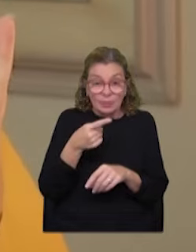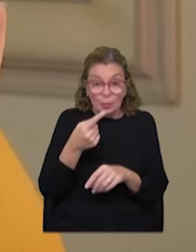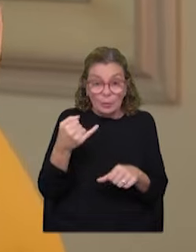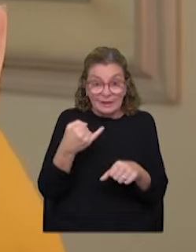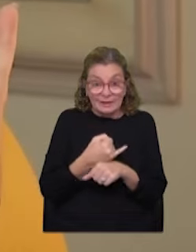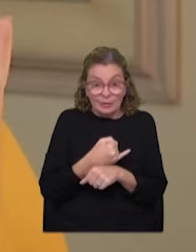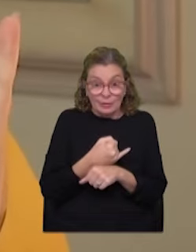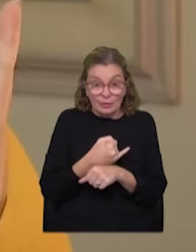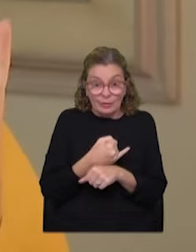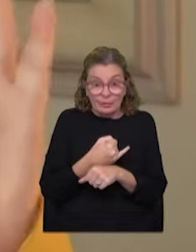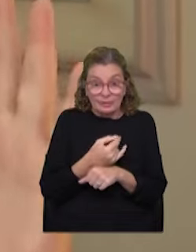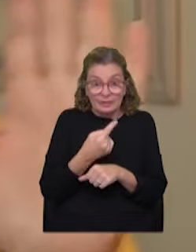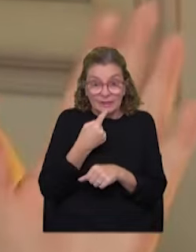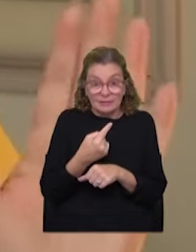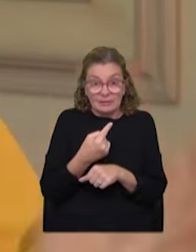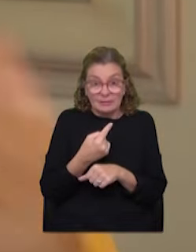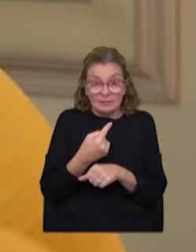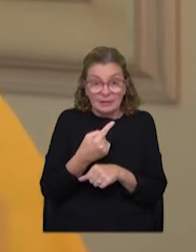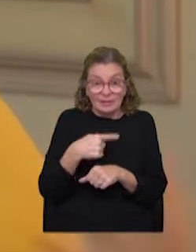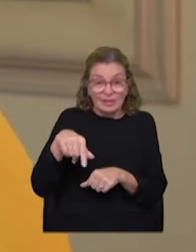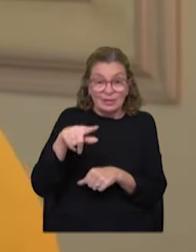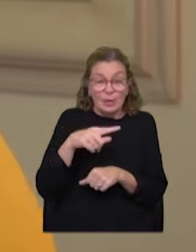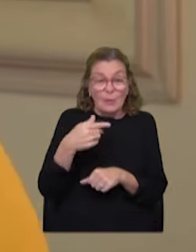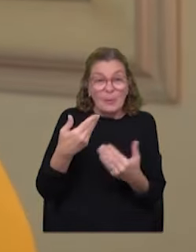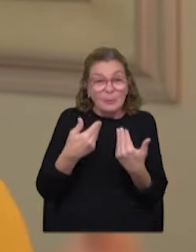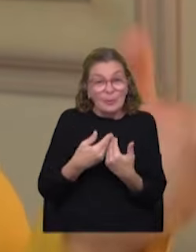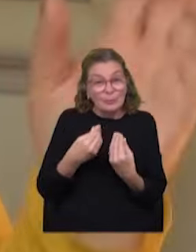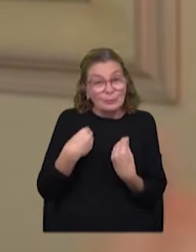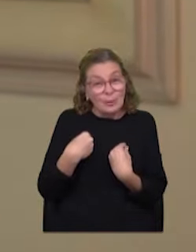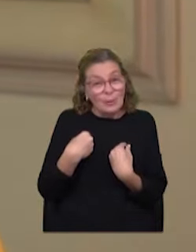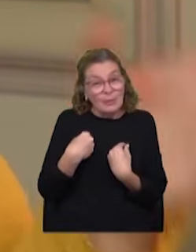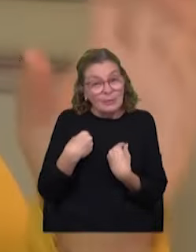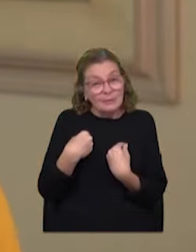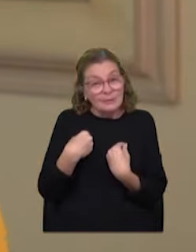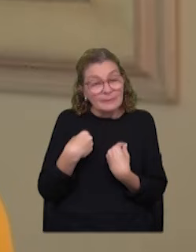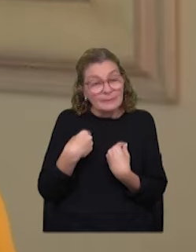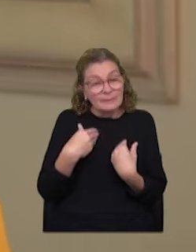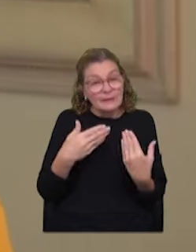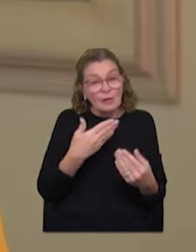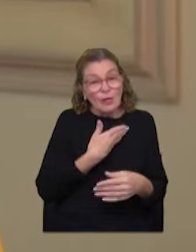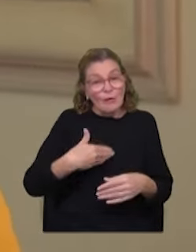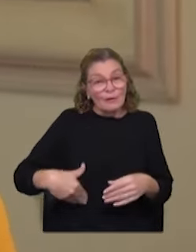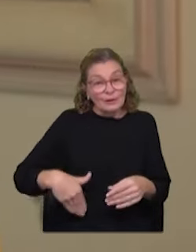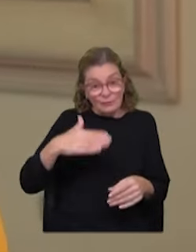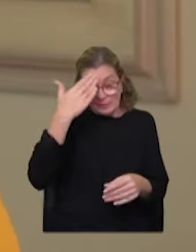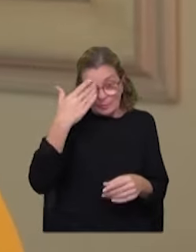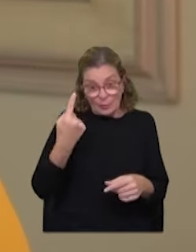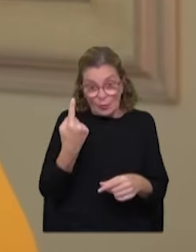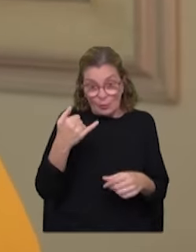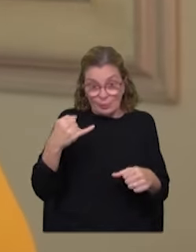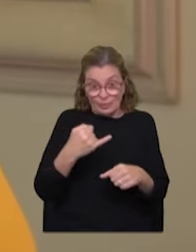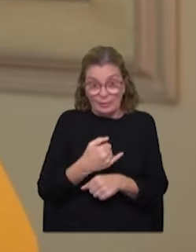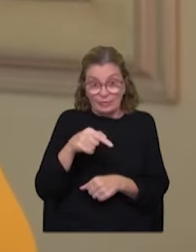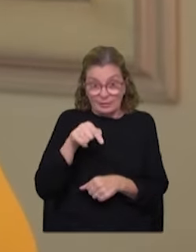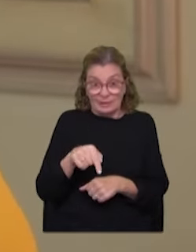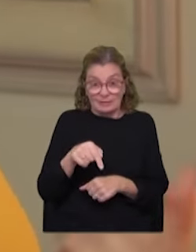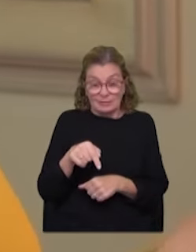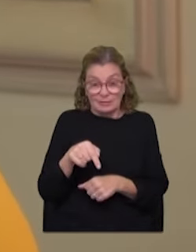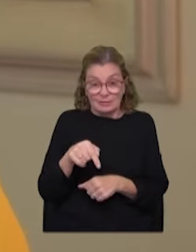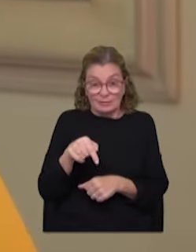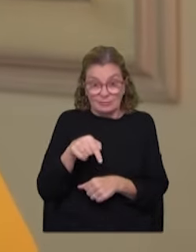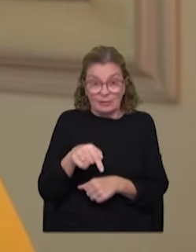error error tratándose de soberanía nacional me pregunto Qué pasaría si fuera el gobierno del frente amplio el que cometiera un error de estos no si